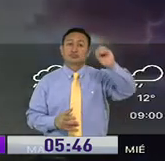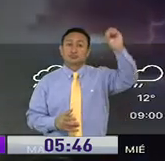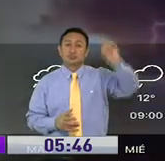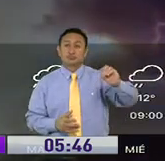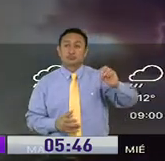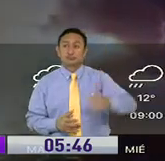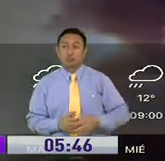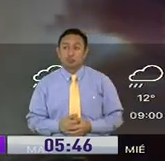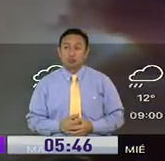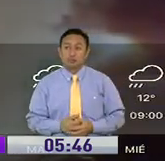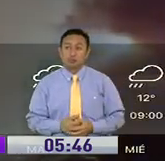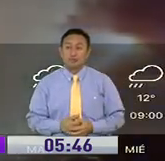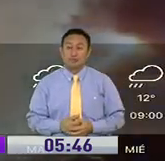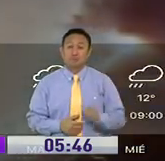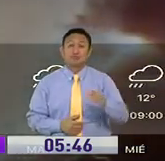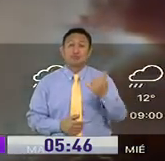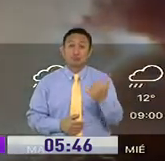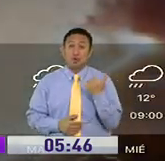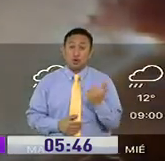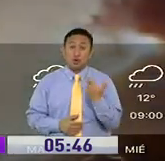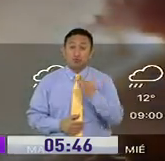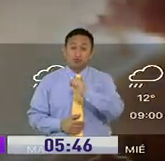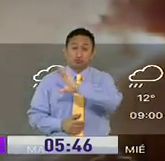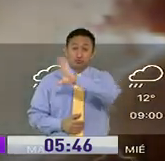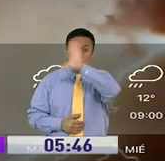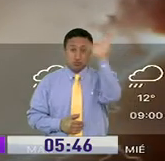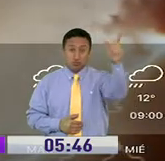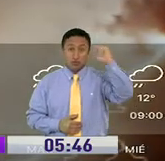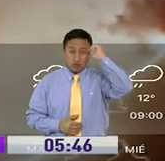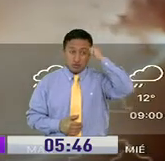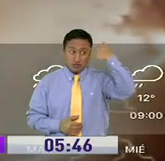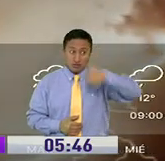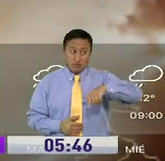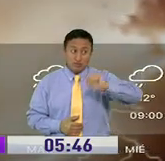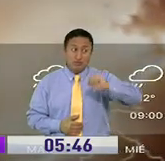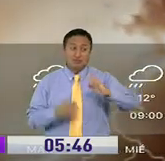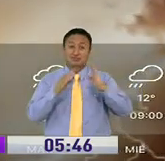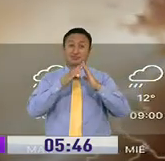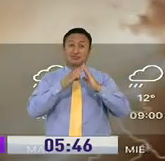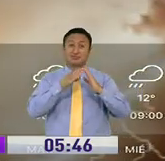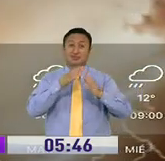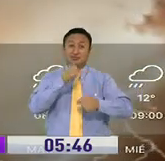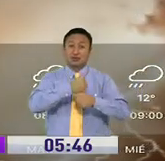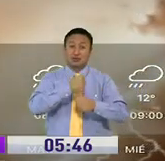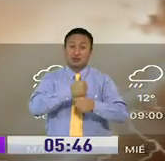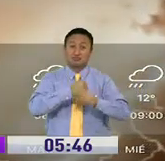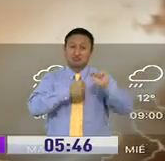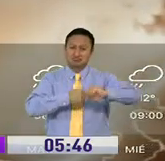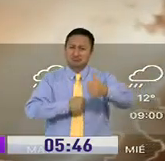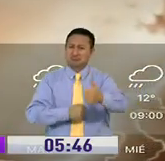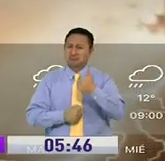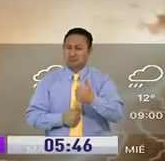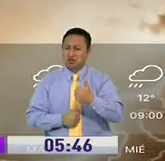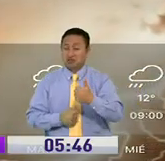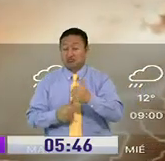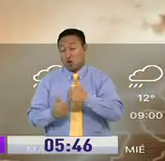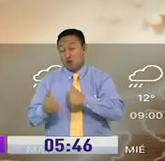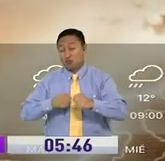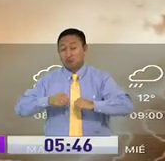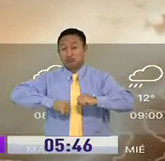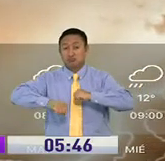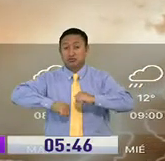73%. Así que los que están hoy día amaneciendo, recuerde que teletrabajo, el home office es y son las alternativas.